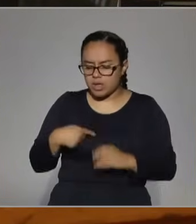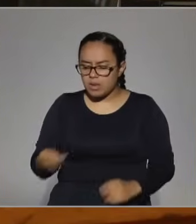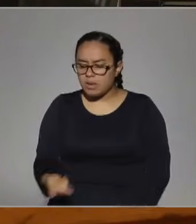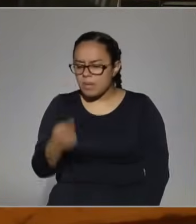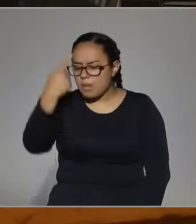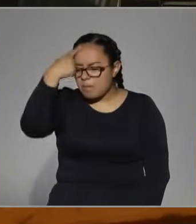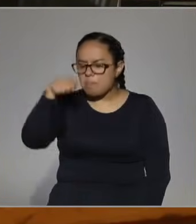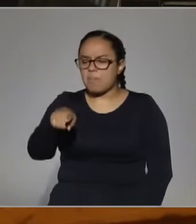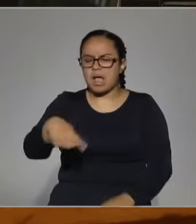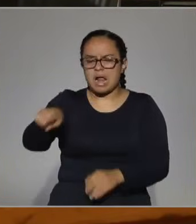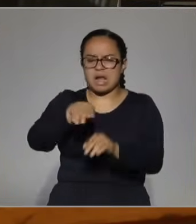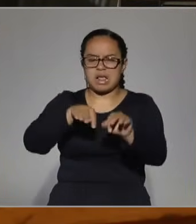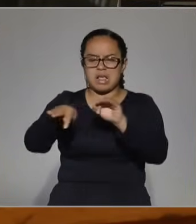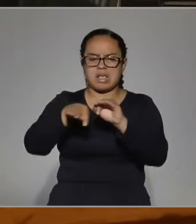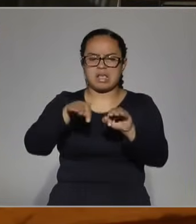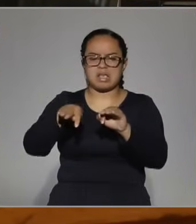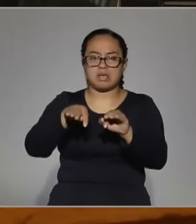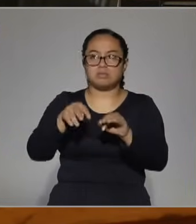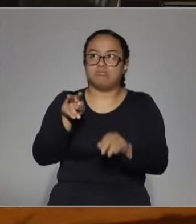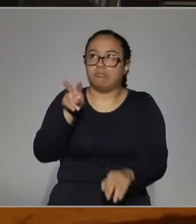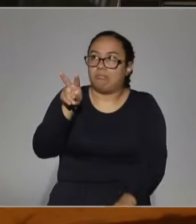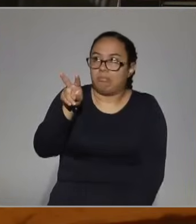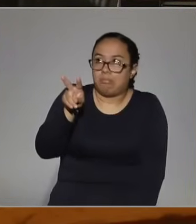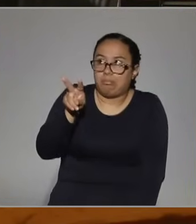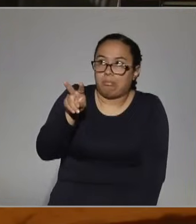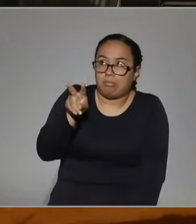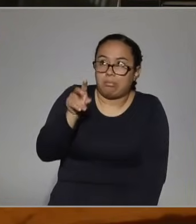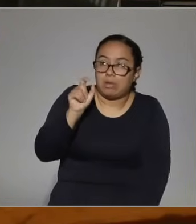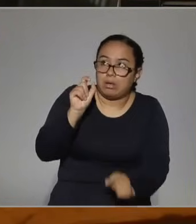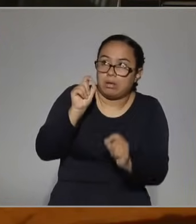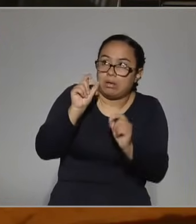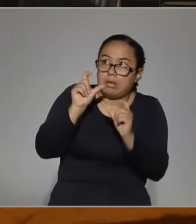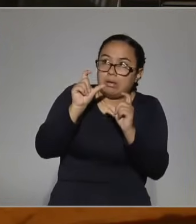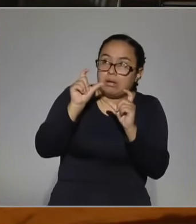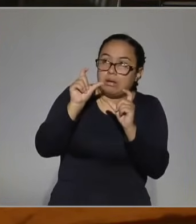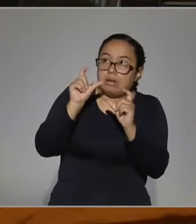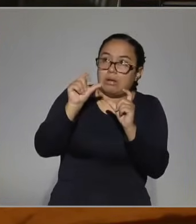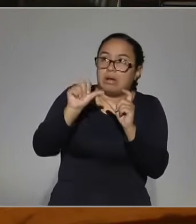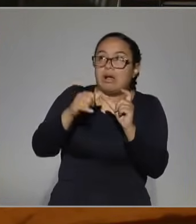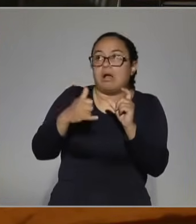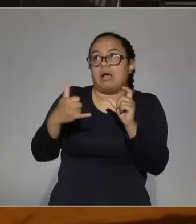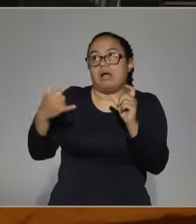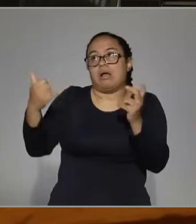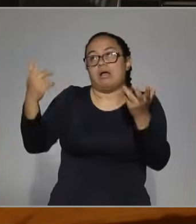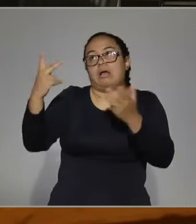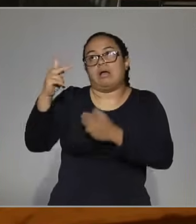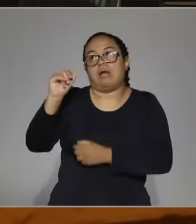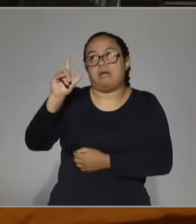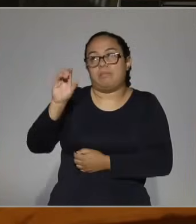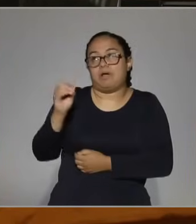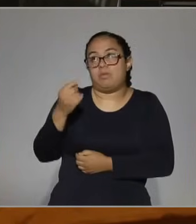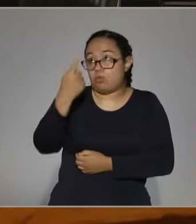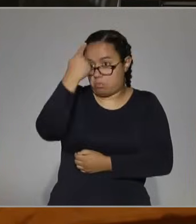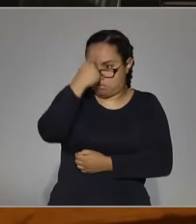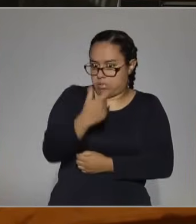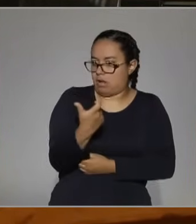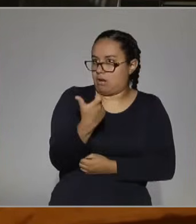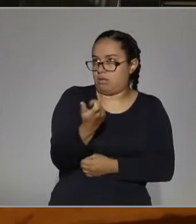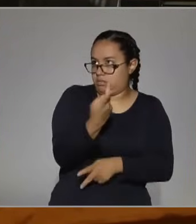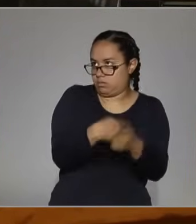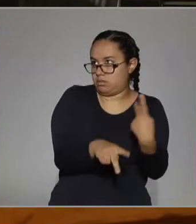qué trabajan? Se me quedan viendo con ojos de asombro y dicen, ay Pablo, pues para tener